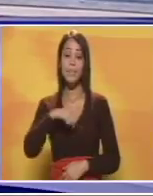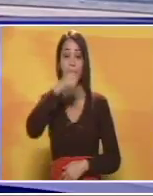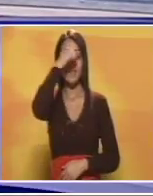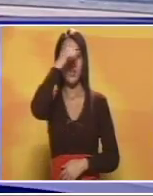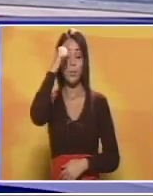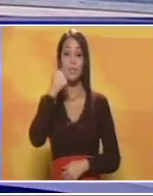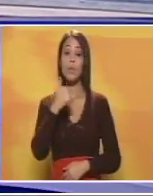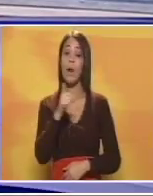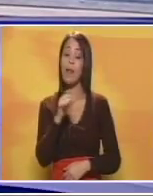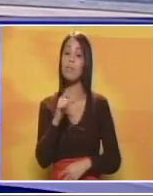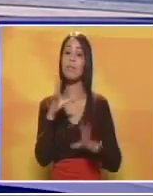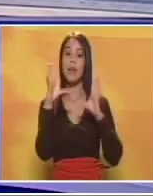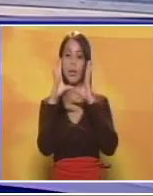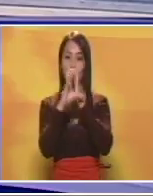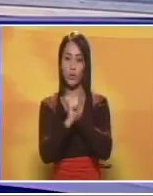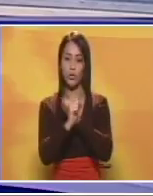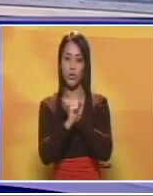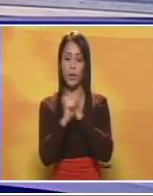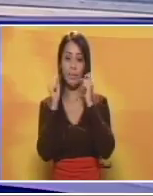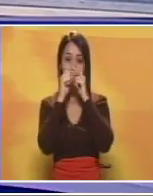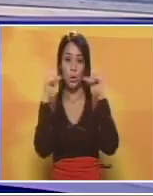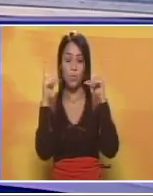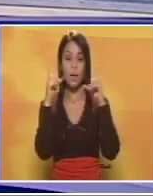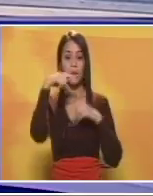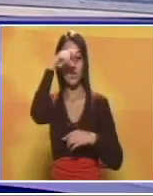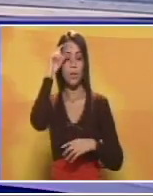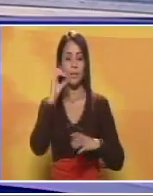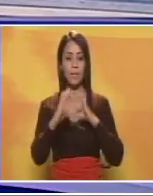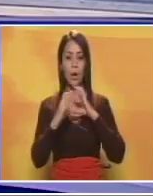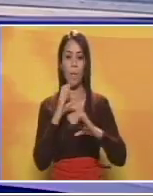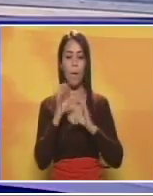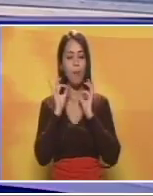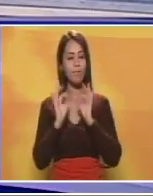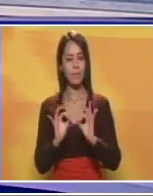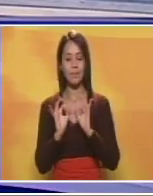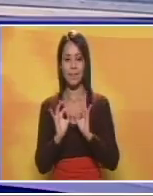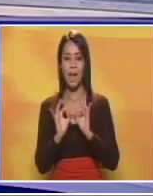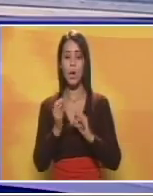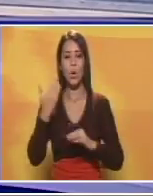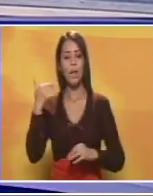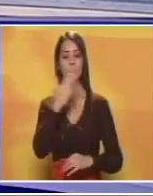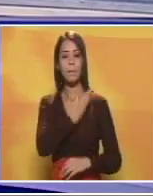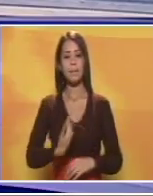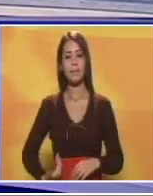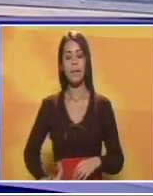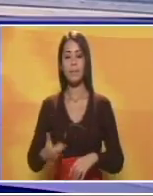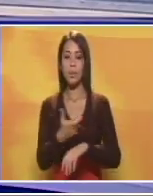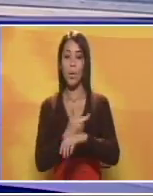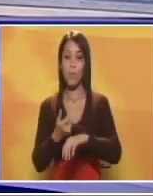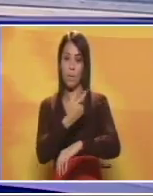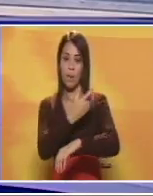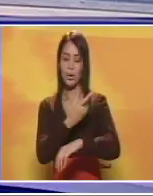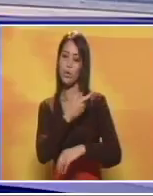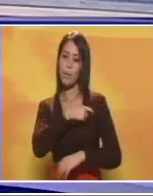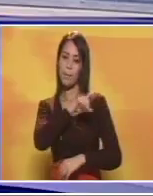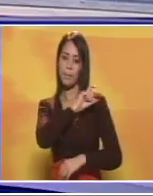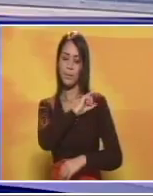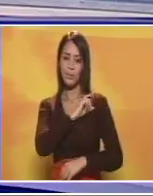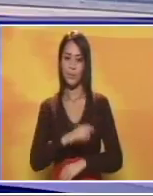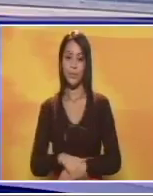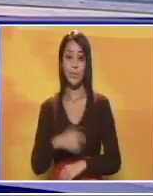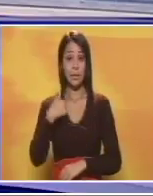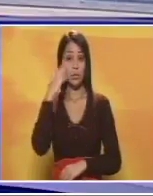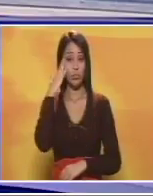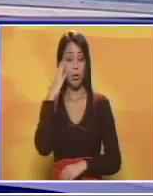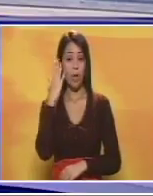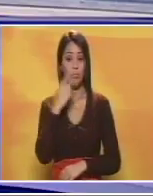domingo a las 10 de la noche en El Descubierto, Andrea estará conversando en exclusiva con el expresidente del gobierno español, José Luis Rodríguez Zapatero. Ya lo